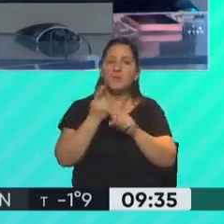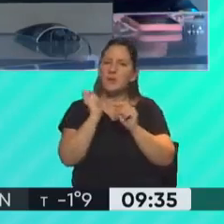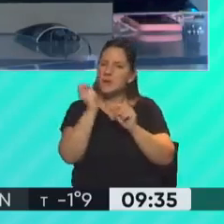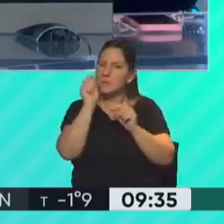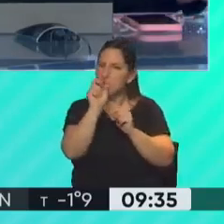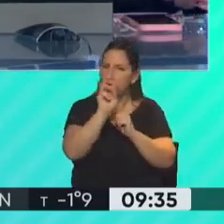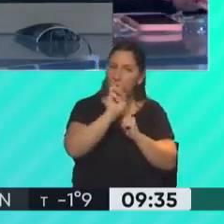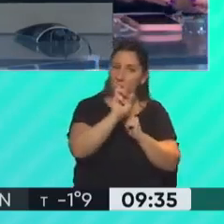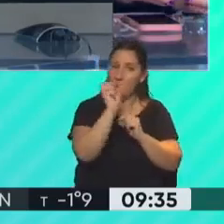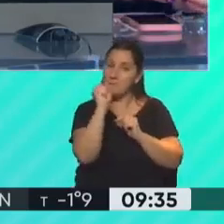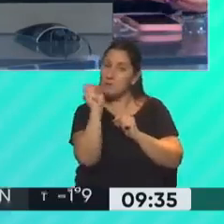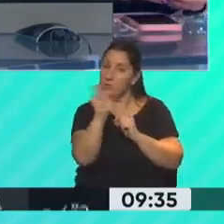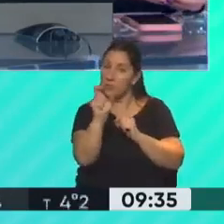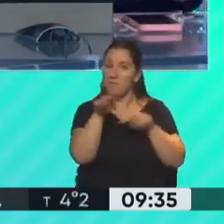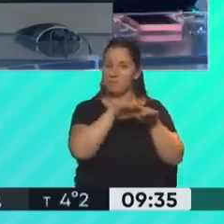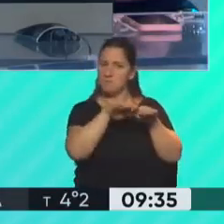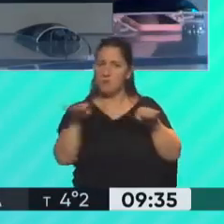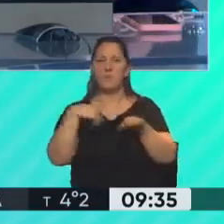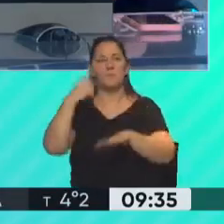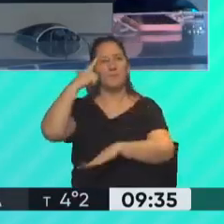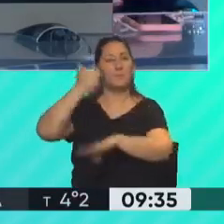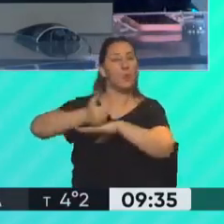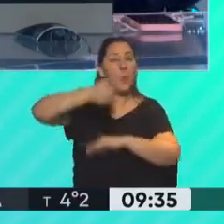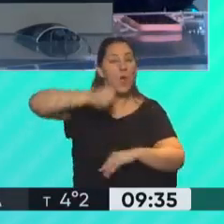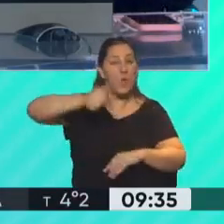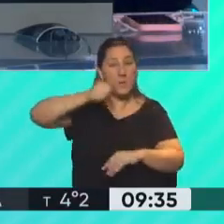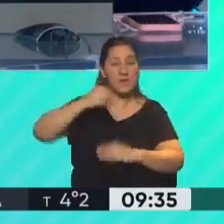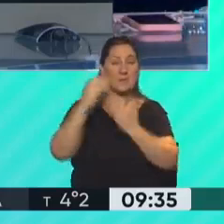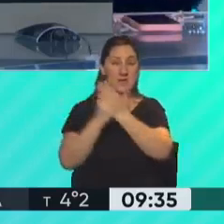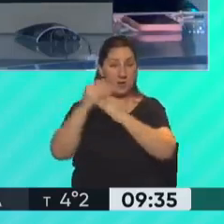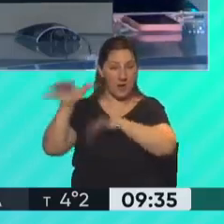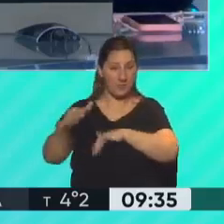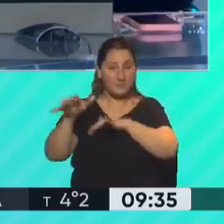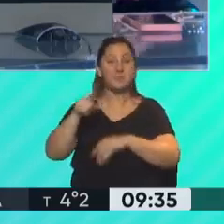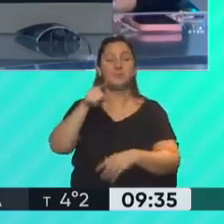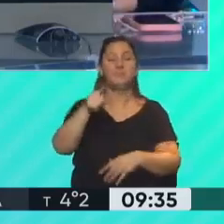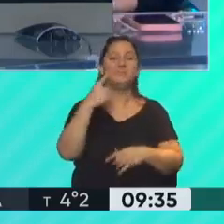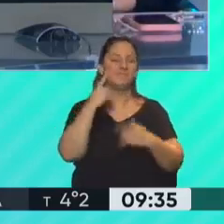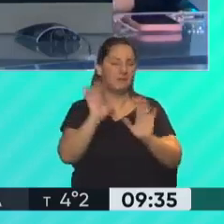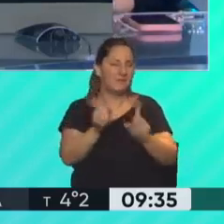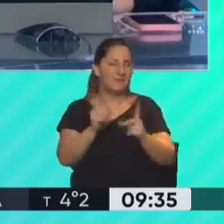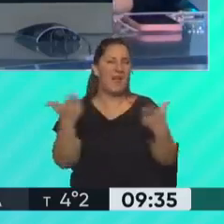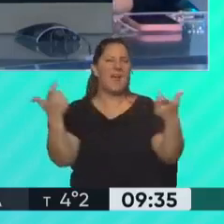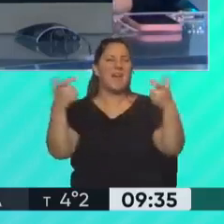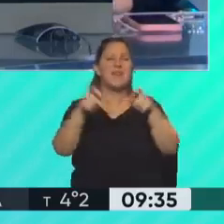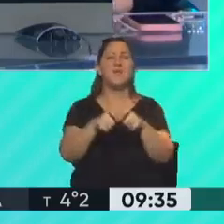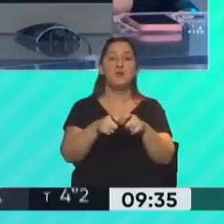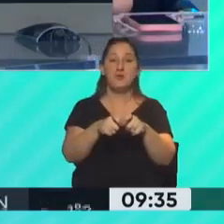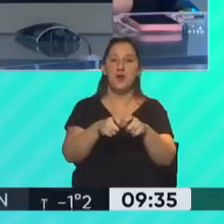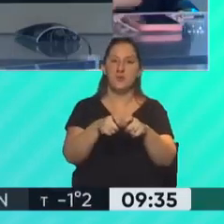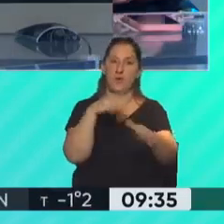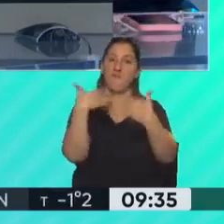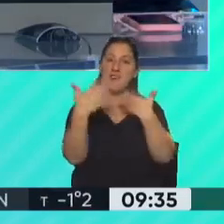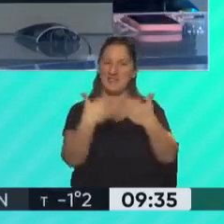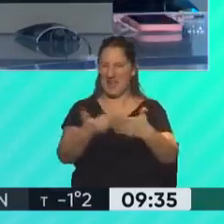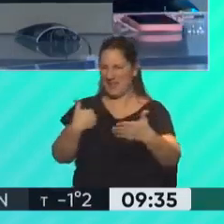yo supongo que la presencia ahí es julián domínguez de haber sido también en una reunión que seguramente haya estado previo a la conferencia